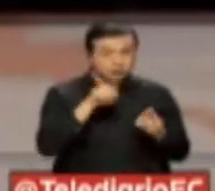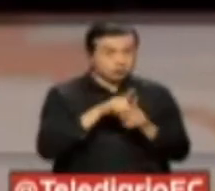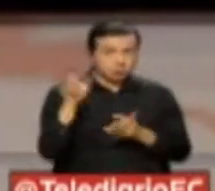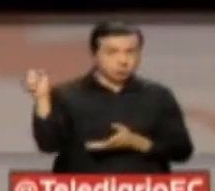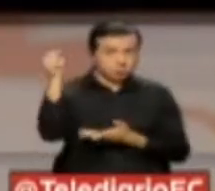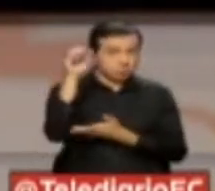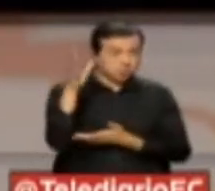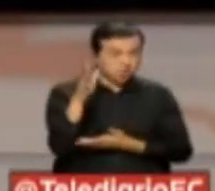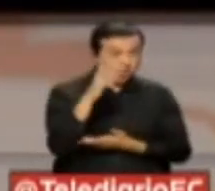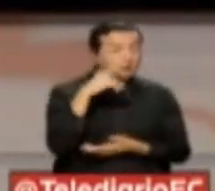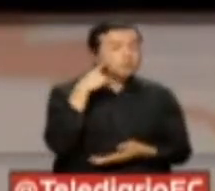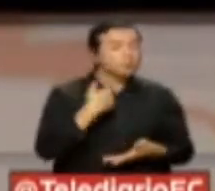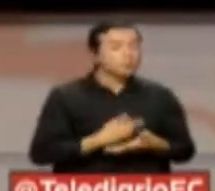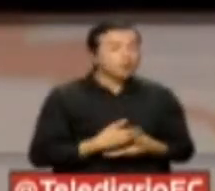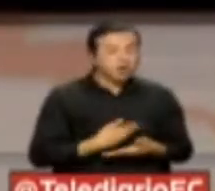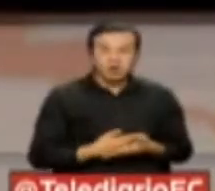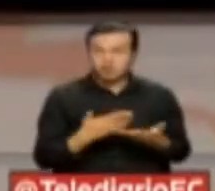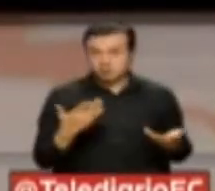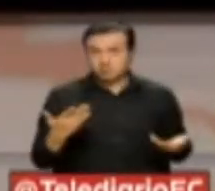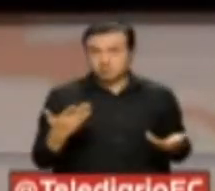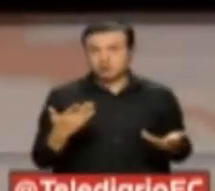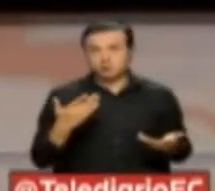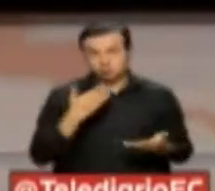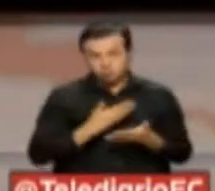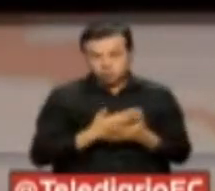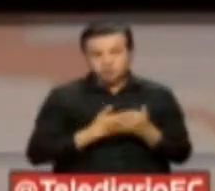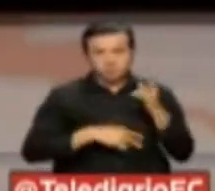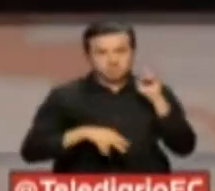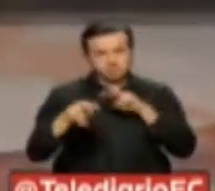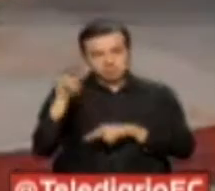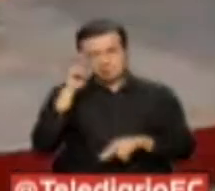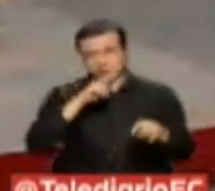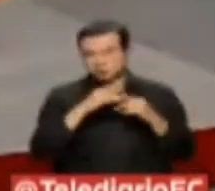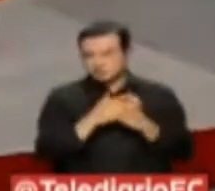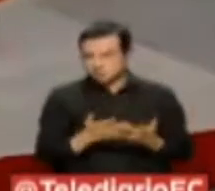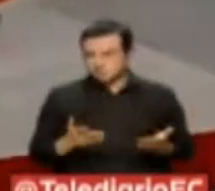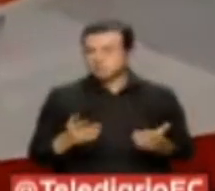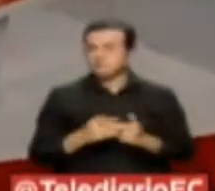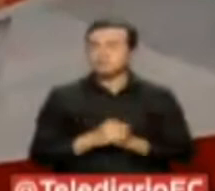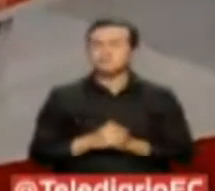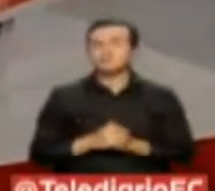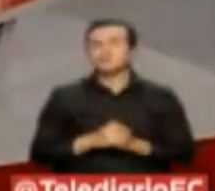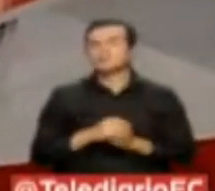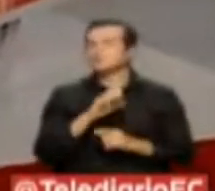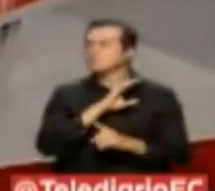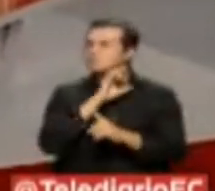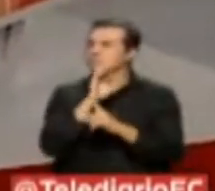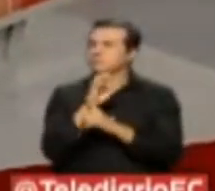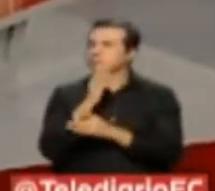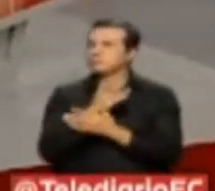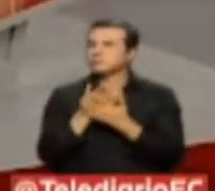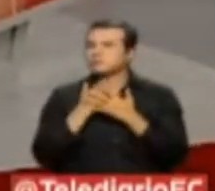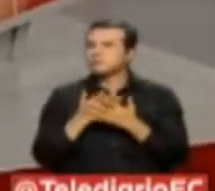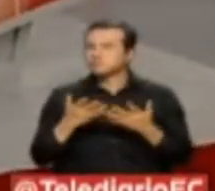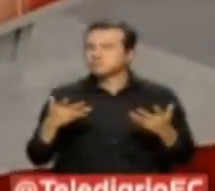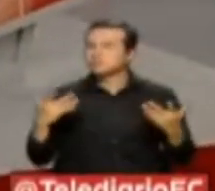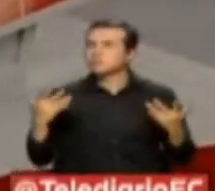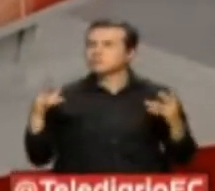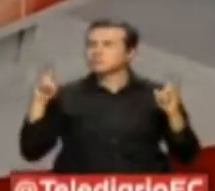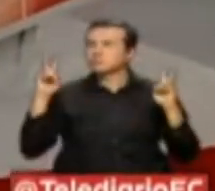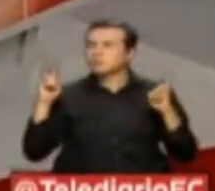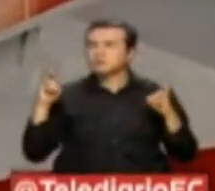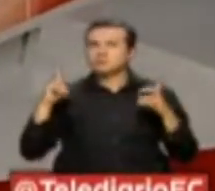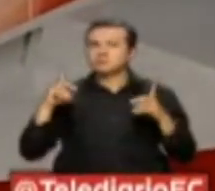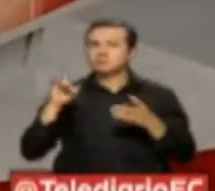ese ese fin y tendrán que ser examinadas desde ese punto de uno de los cuestionamientos que se realizaba últimamente sobre